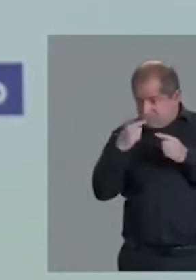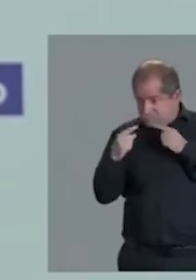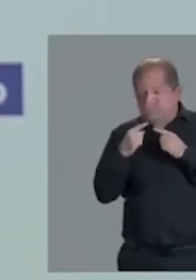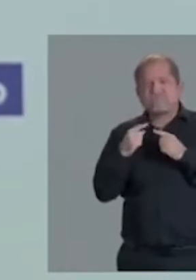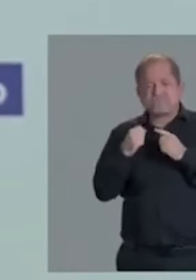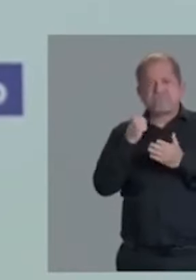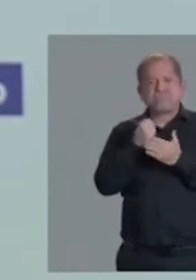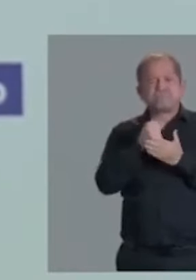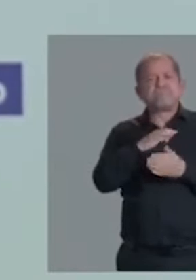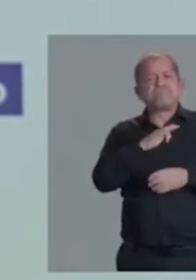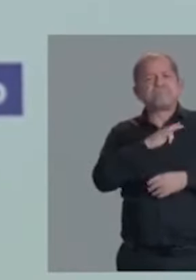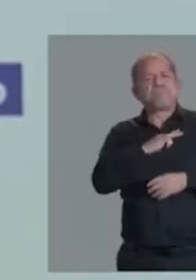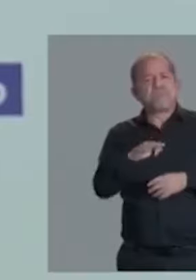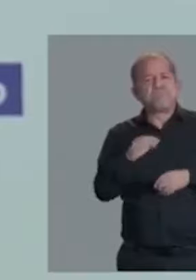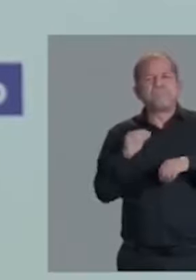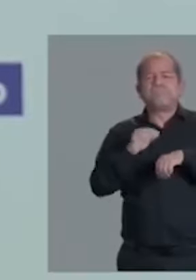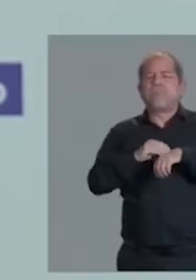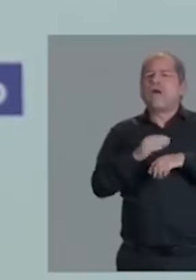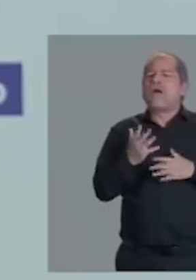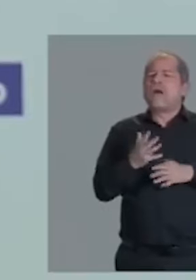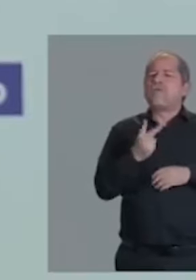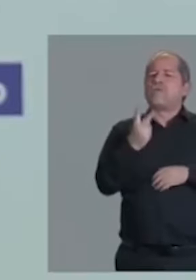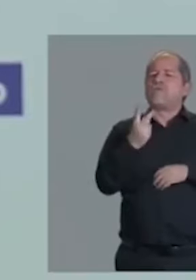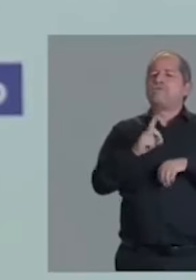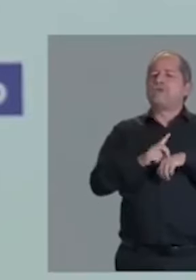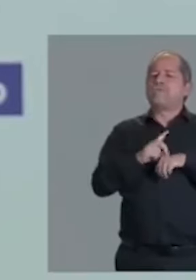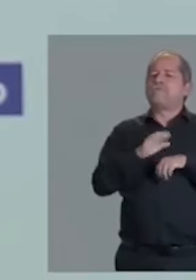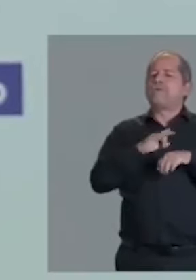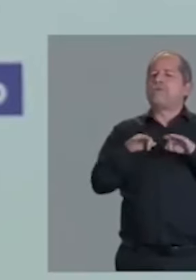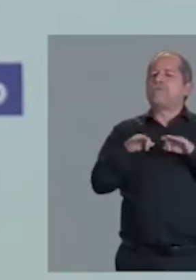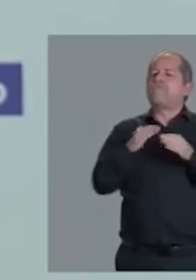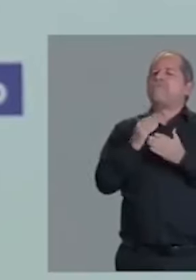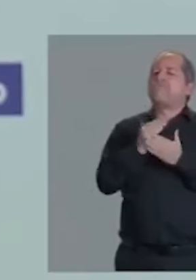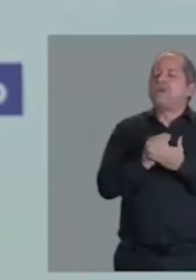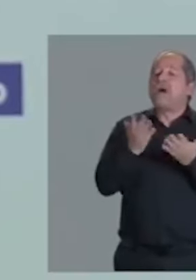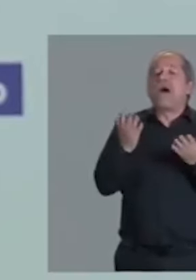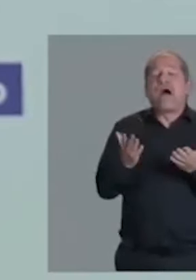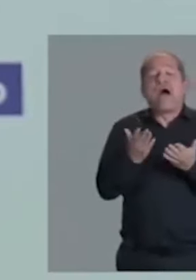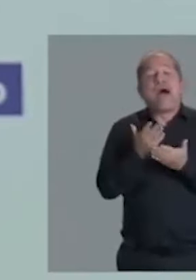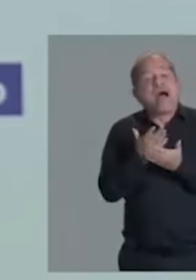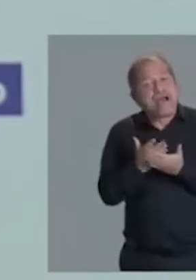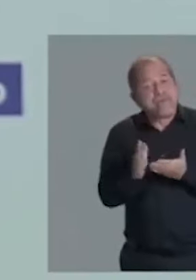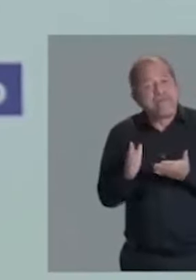además, en el próximo sexenio llevaremos el salario mínimo a 10 mil pesos